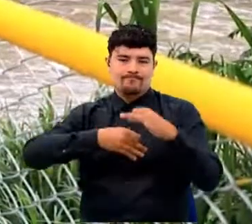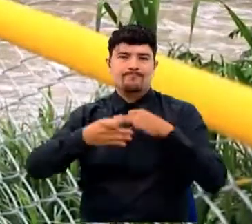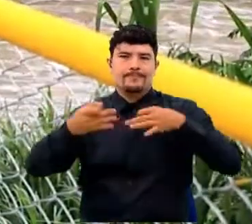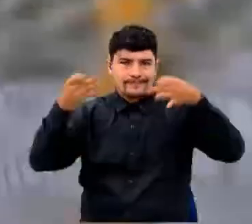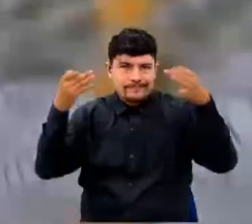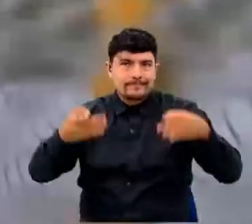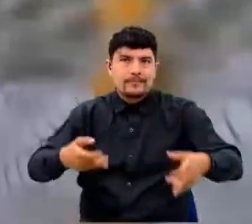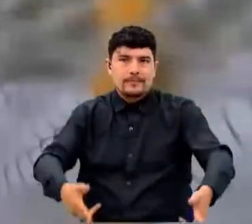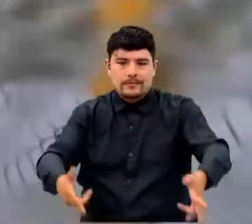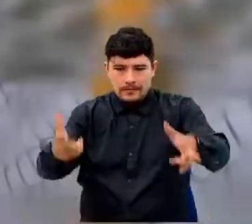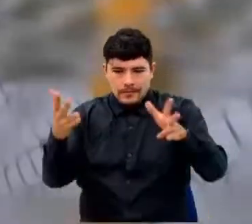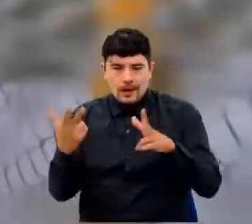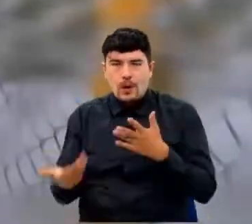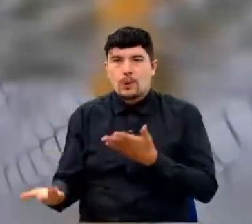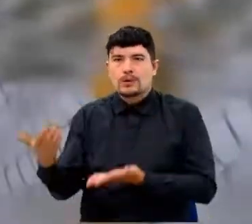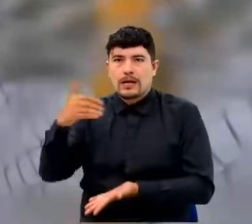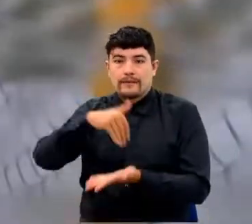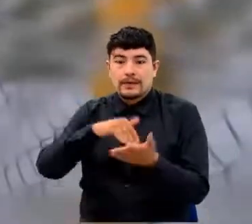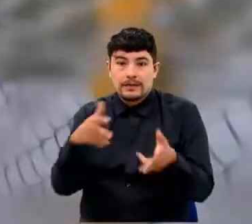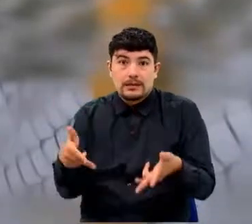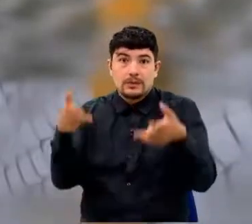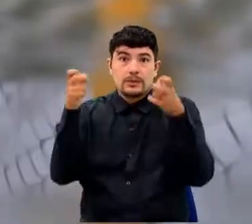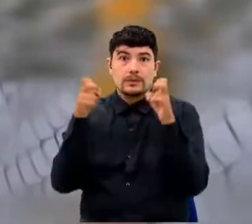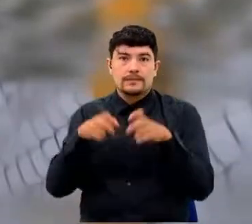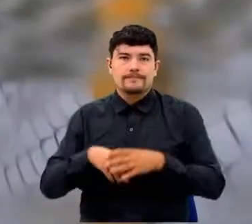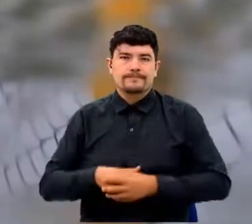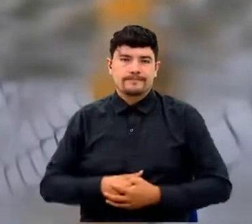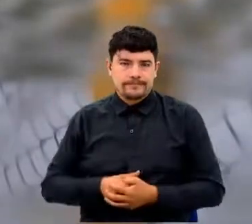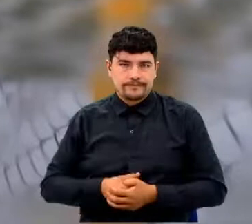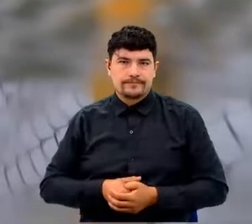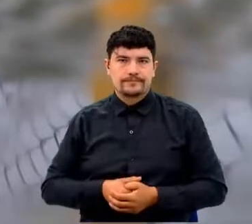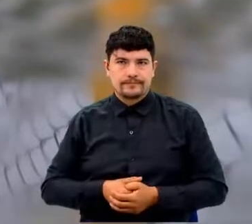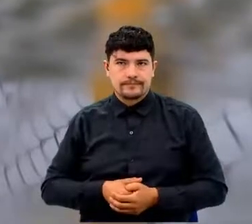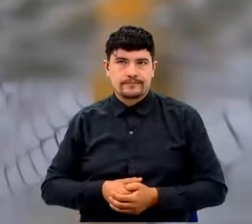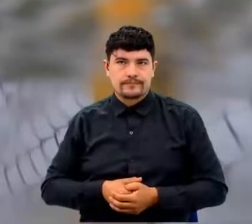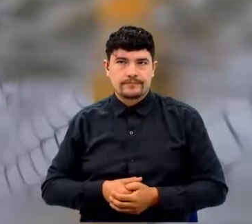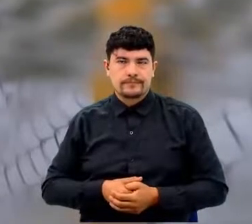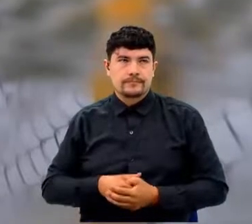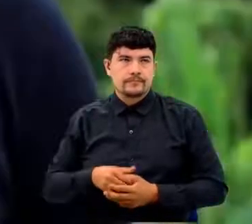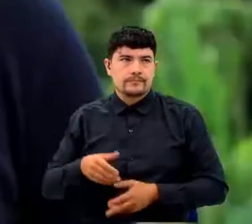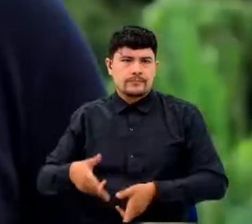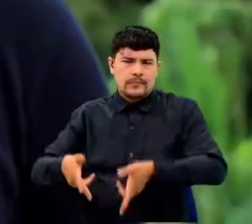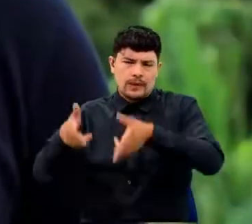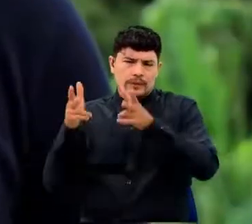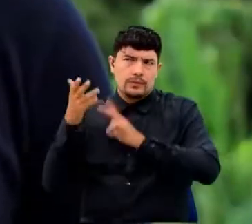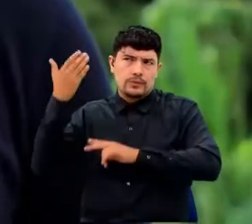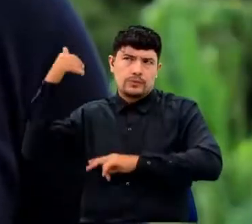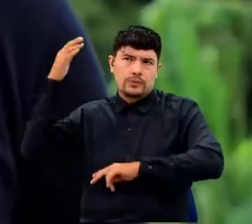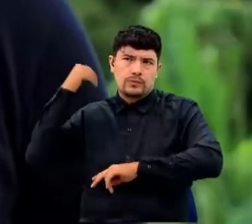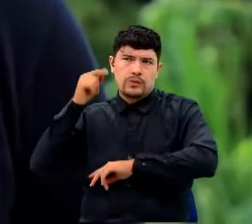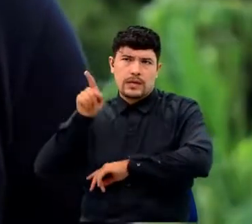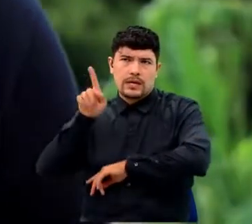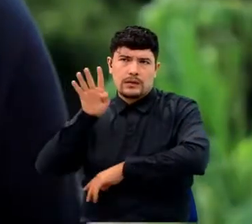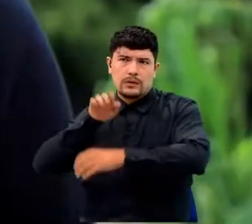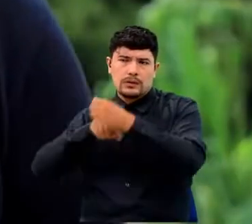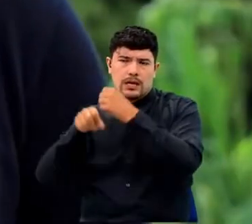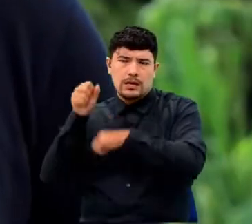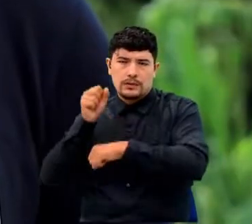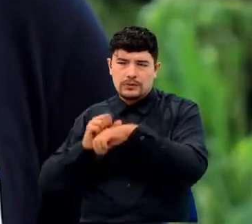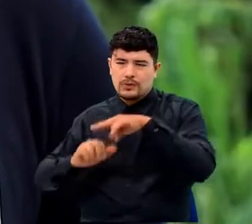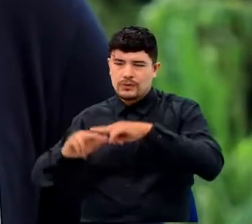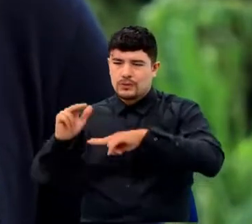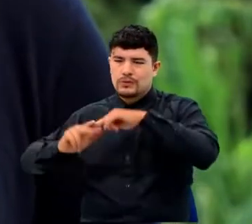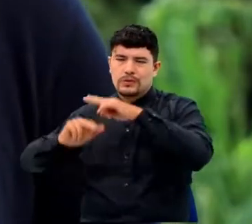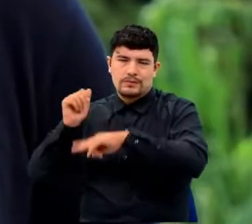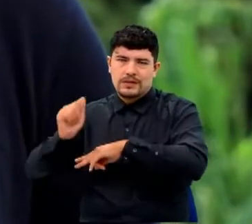puente haya sido reestructurado el puente fue hace 10 y 14 años es una estructura que